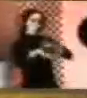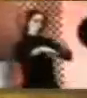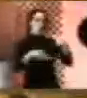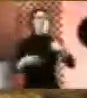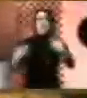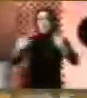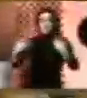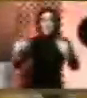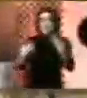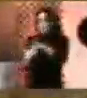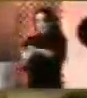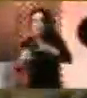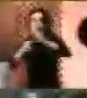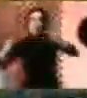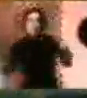sus